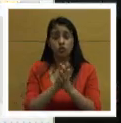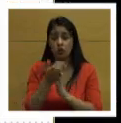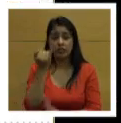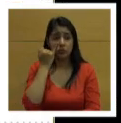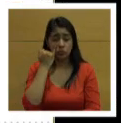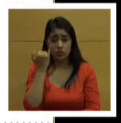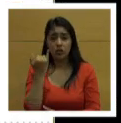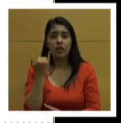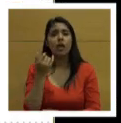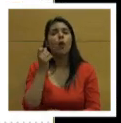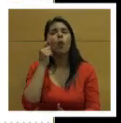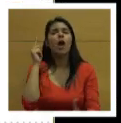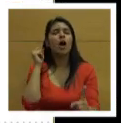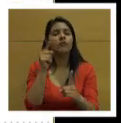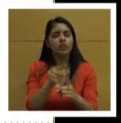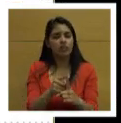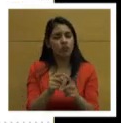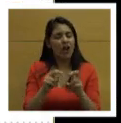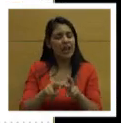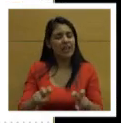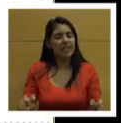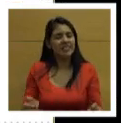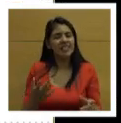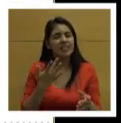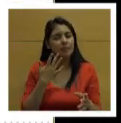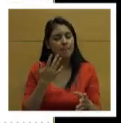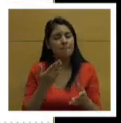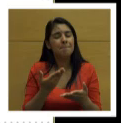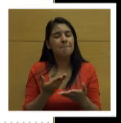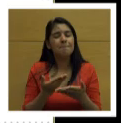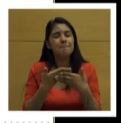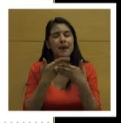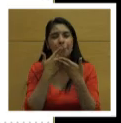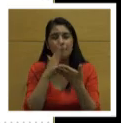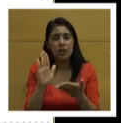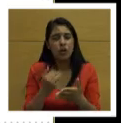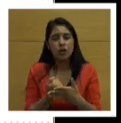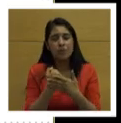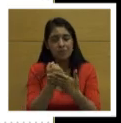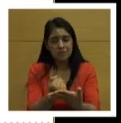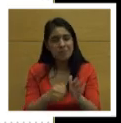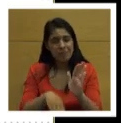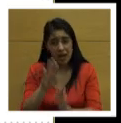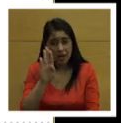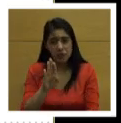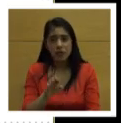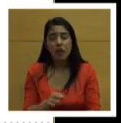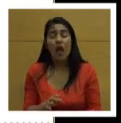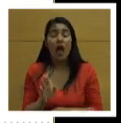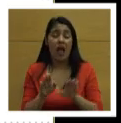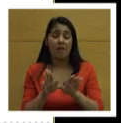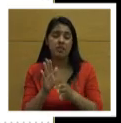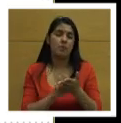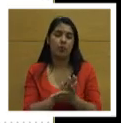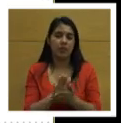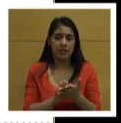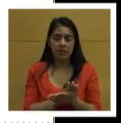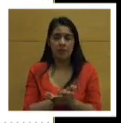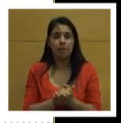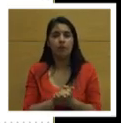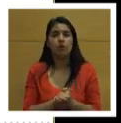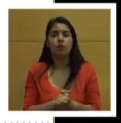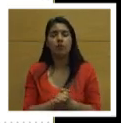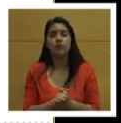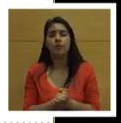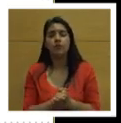analizar casos que hayan ocurrido para poder ir en mayor ayuda de esa víctima. De repente, si esa persona, por ejemplo, el sujeto en un femicidio